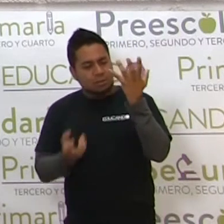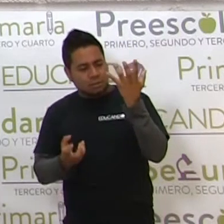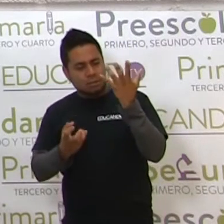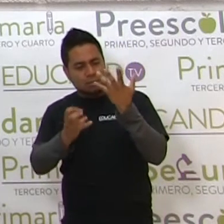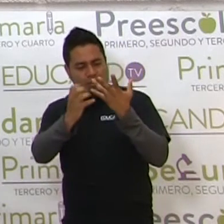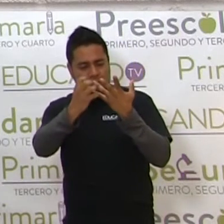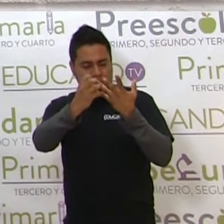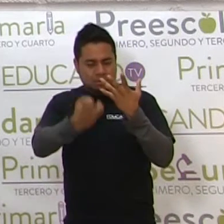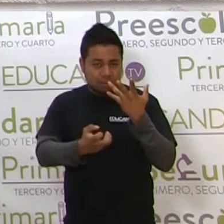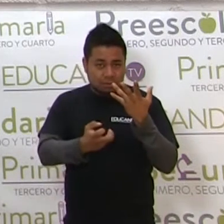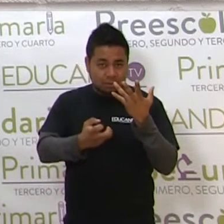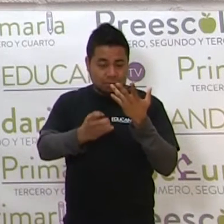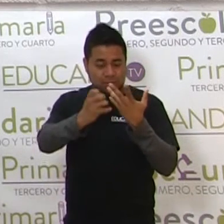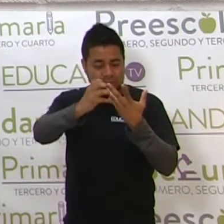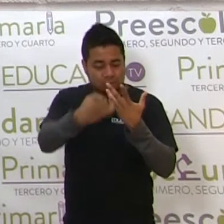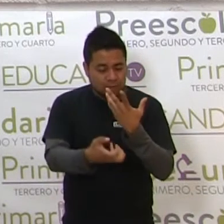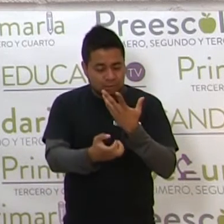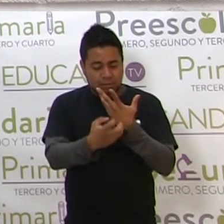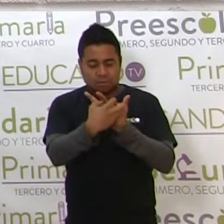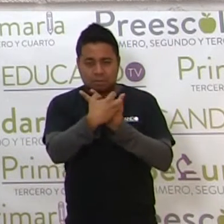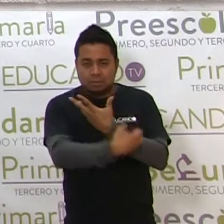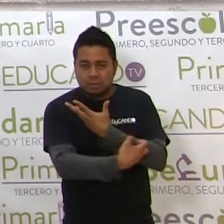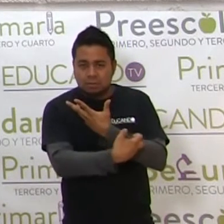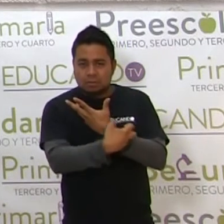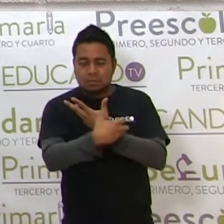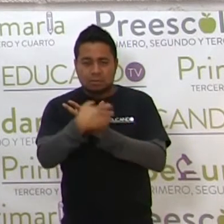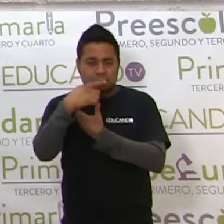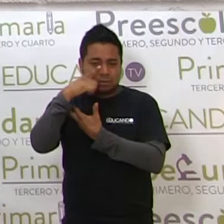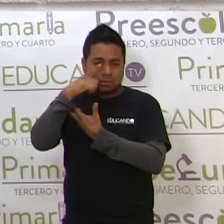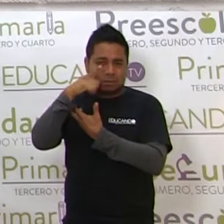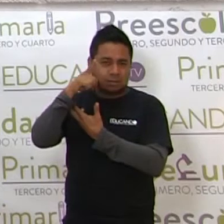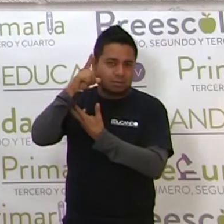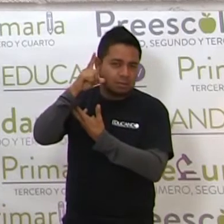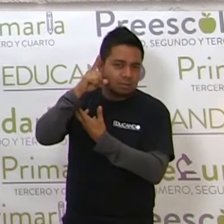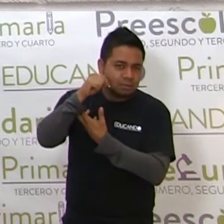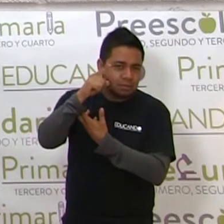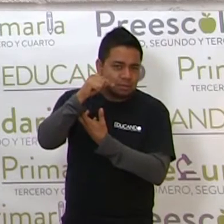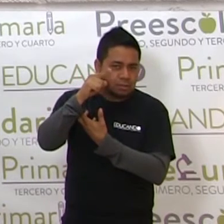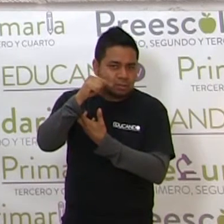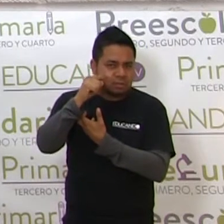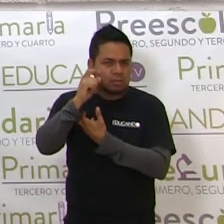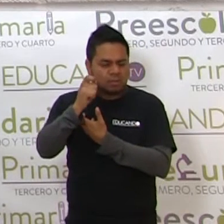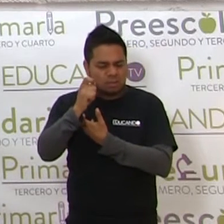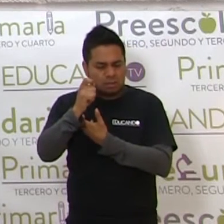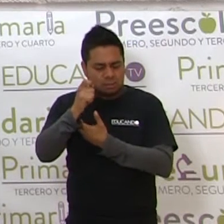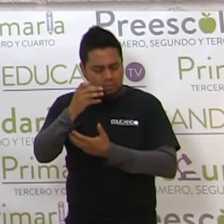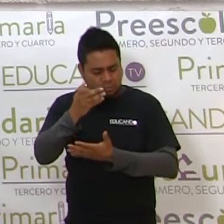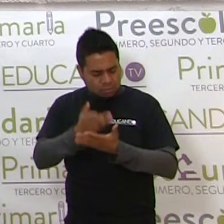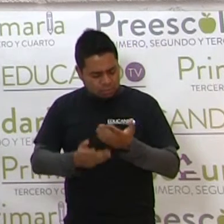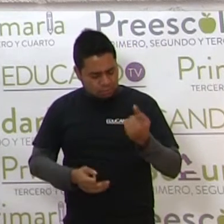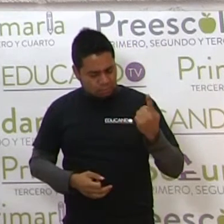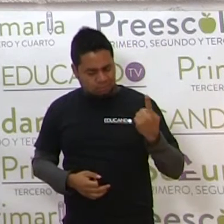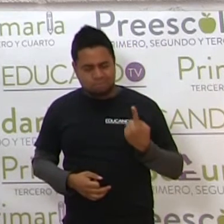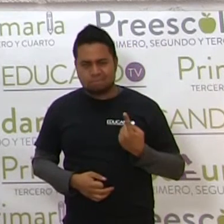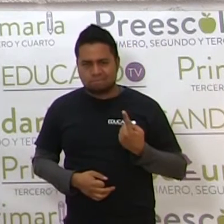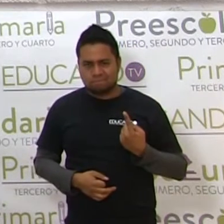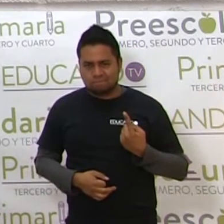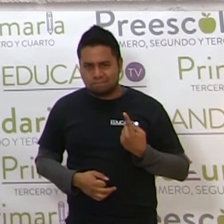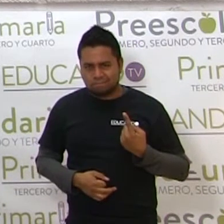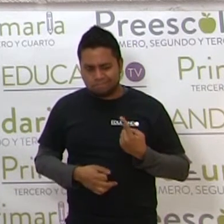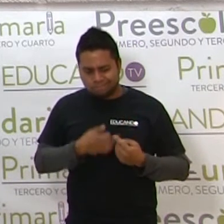siguiente de haberlas contado siemp faltaba una se anunció eso al